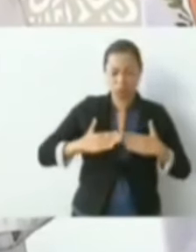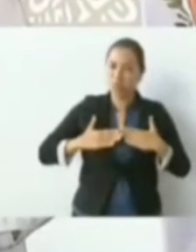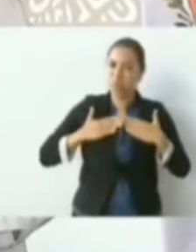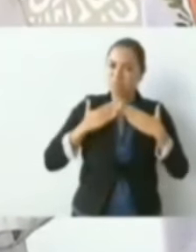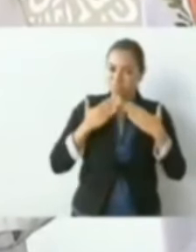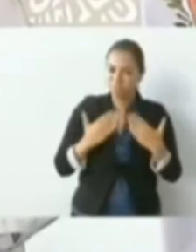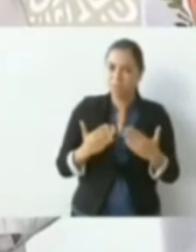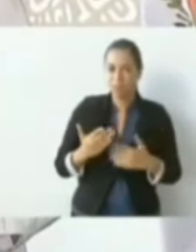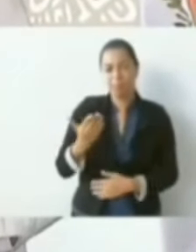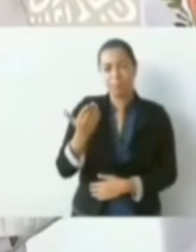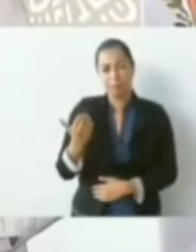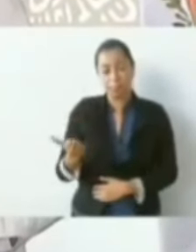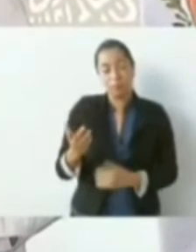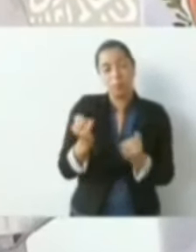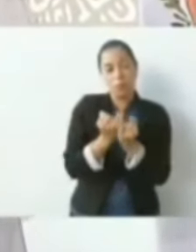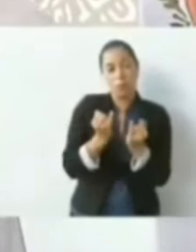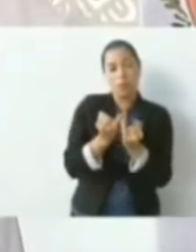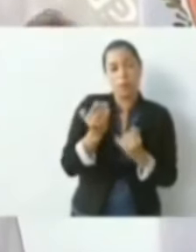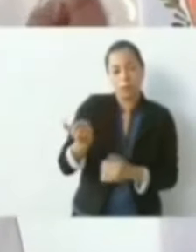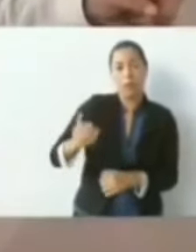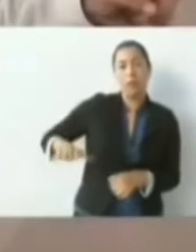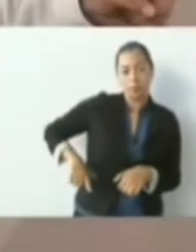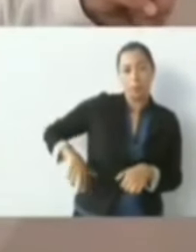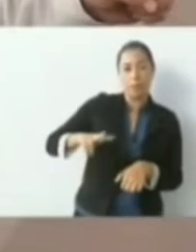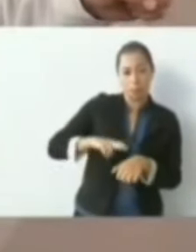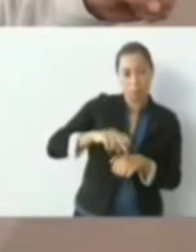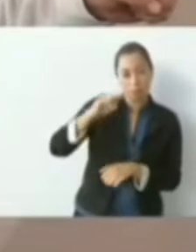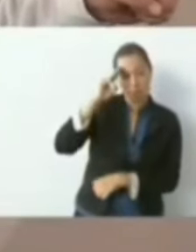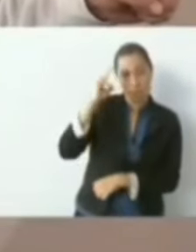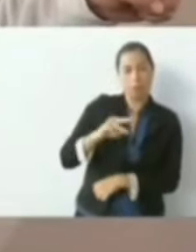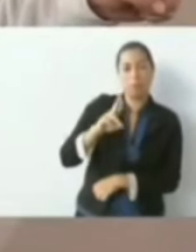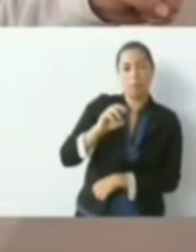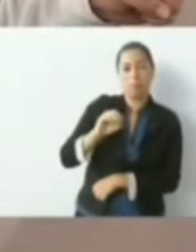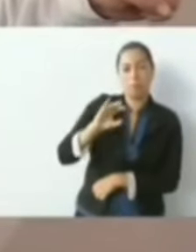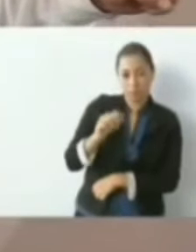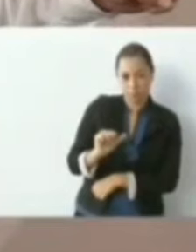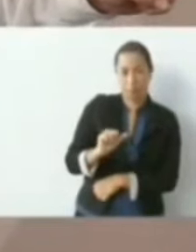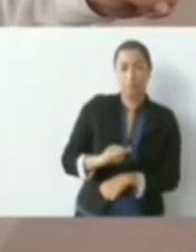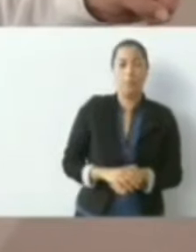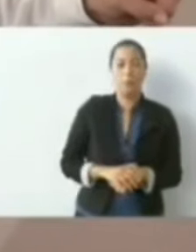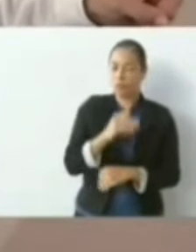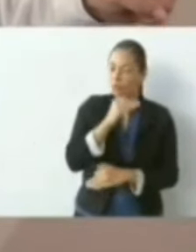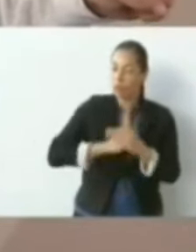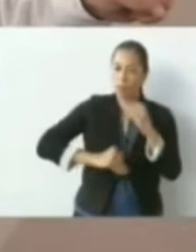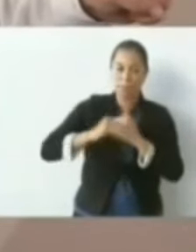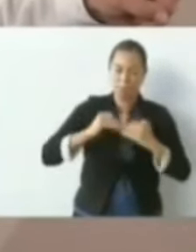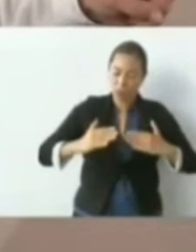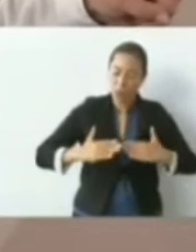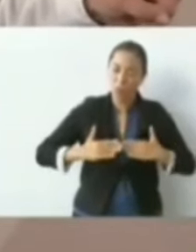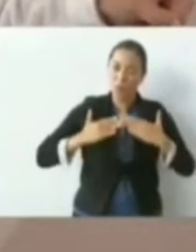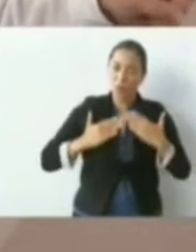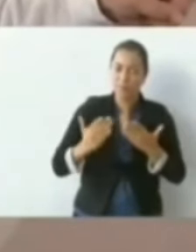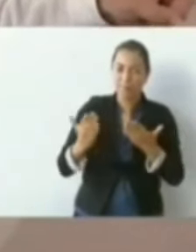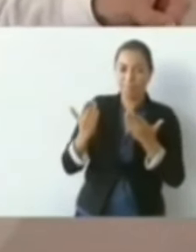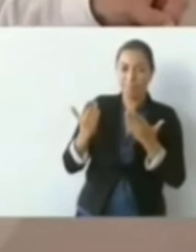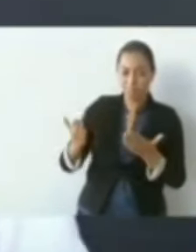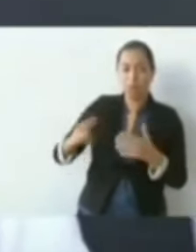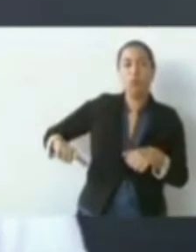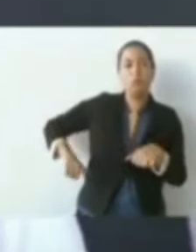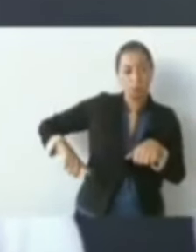al maestro Rocha, toda la confianza al gobernador Rubén Rocha